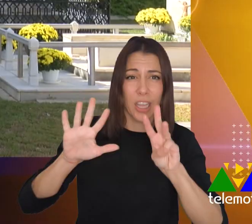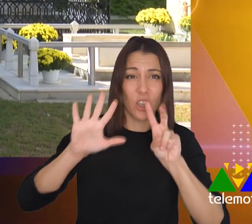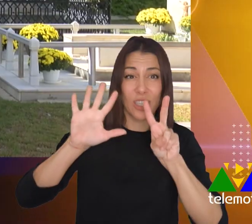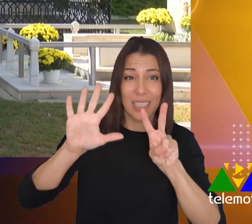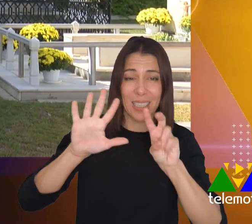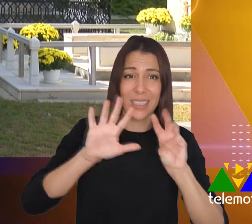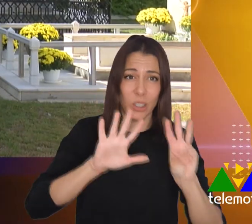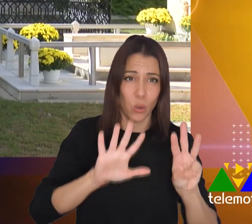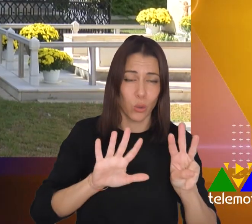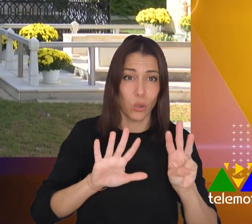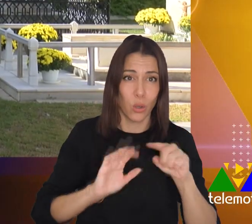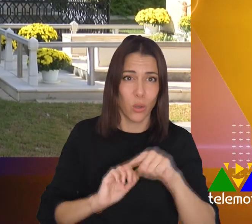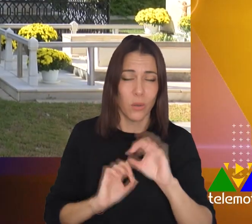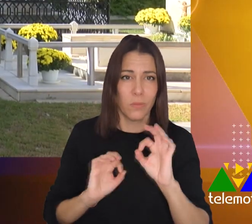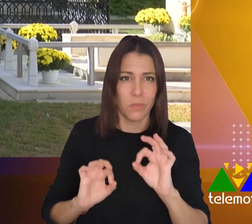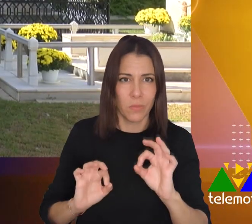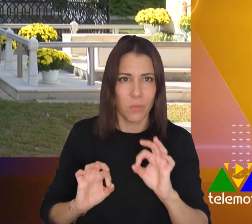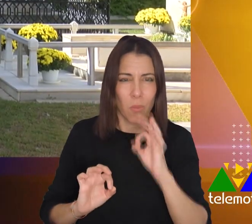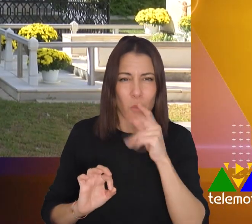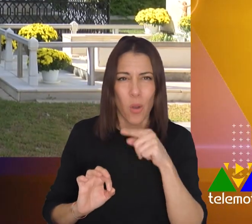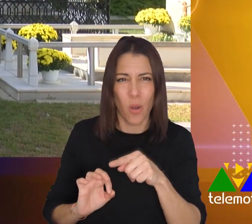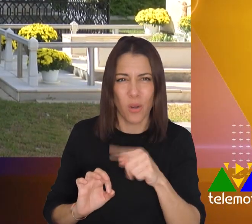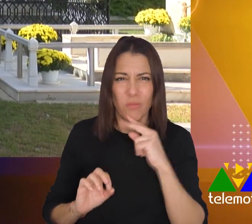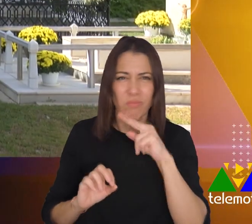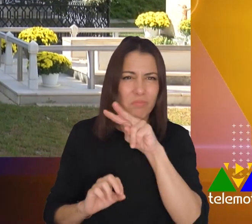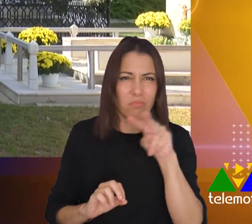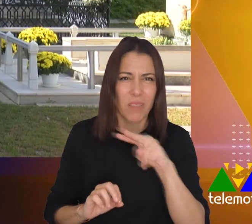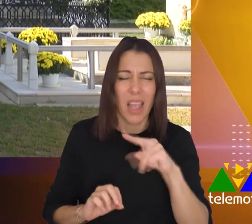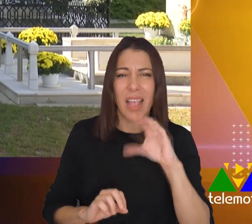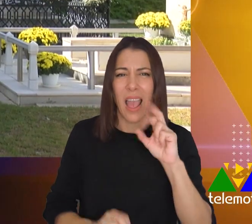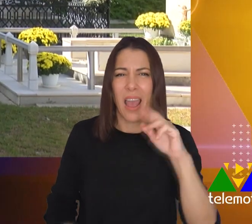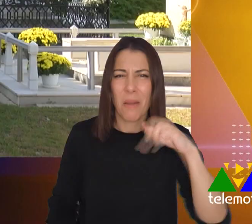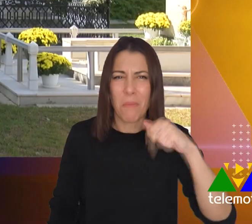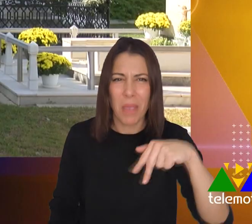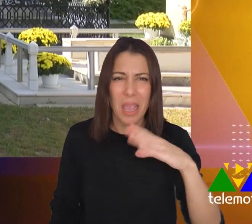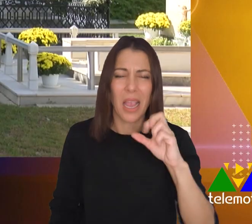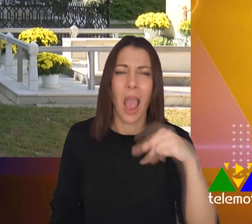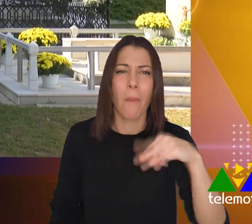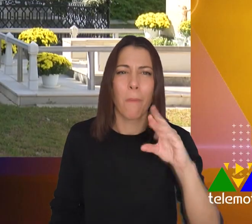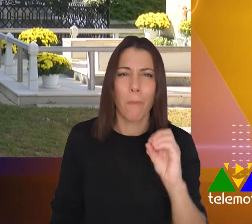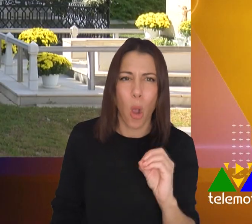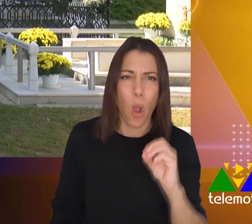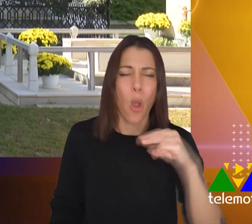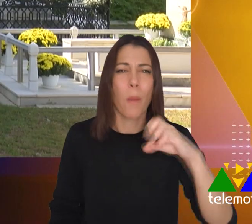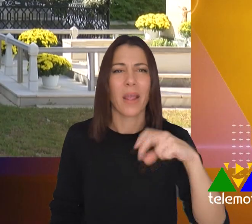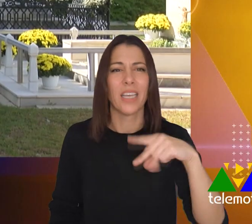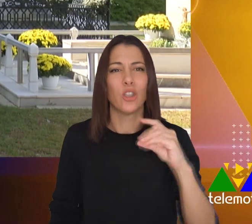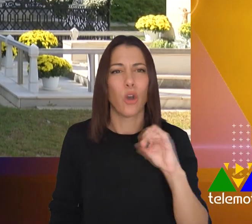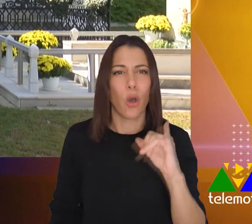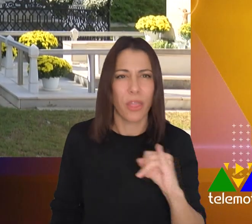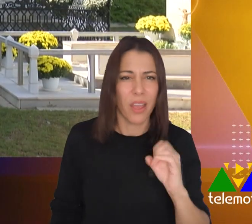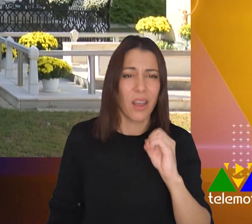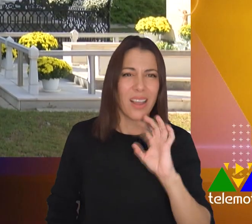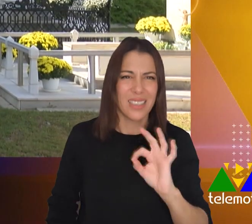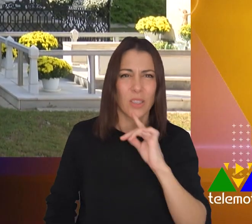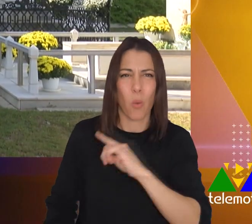1878, Vicente Tros de Ilarduya Albéniz, mariscal de campo, Jerónimo Tros de Ilarduya Mendoza, capitán de la Real Guardia Valona,